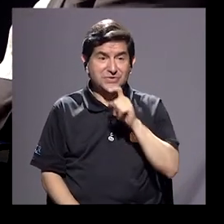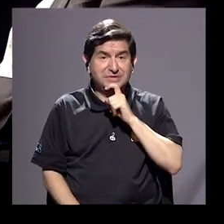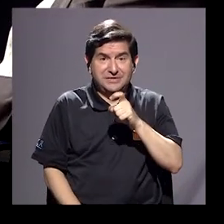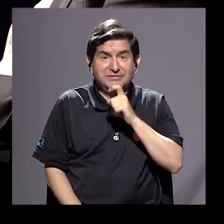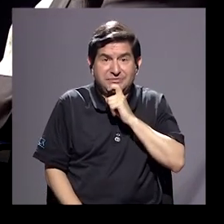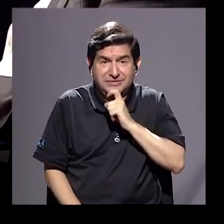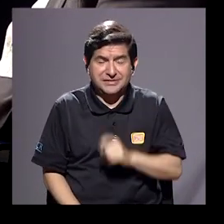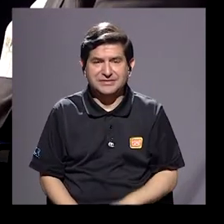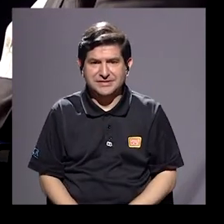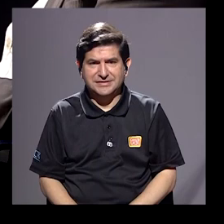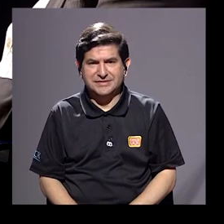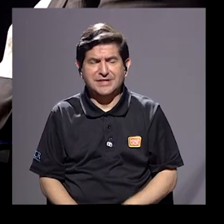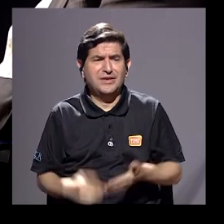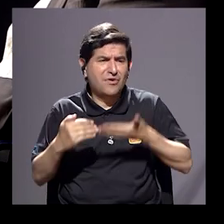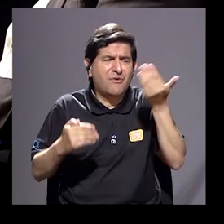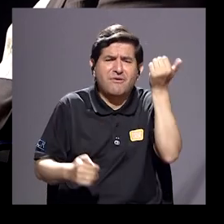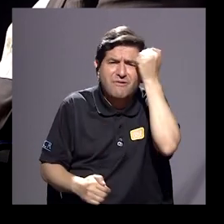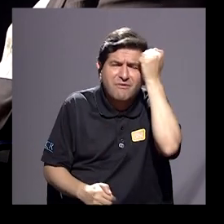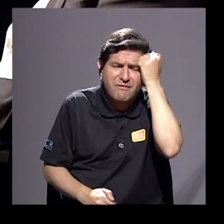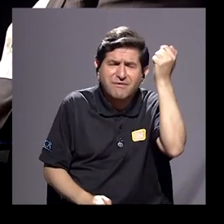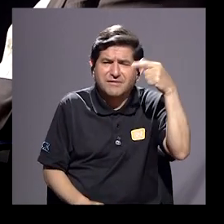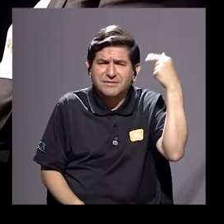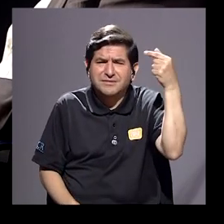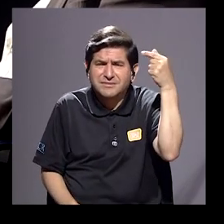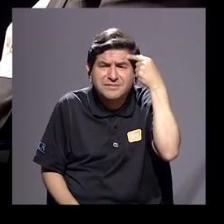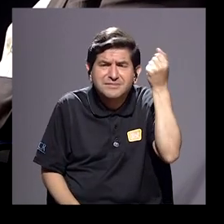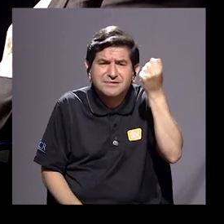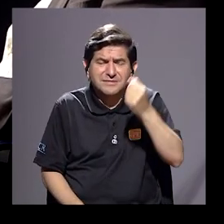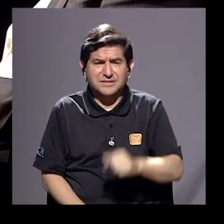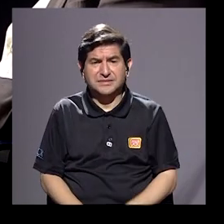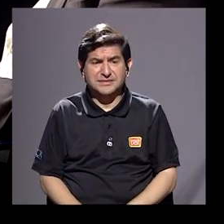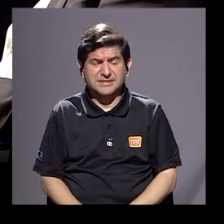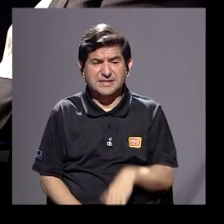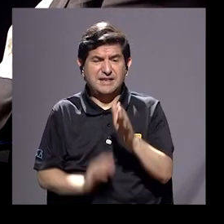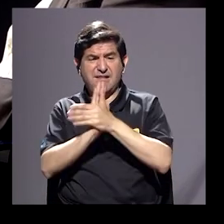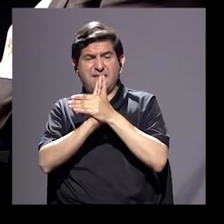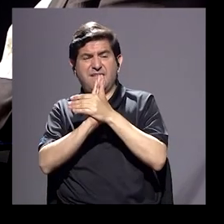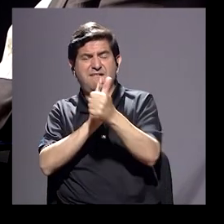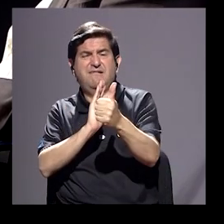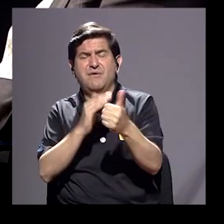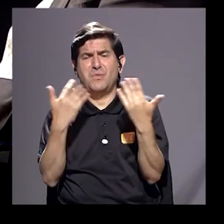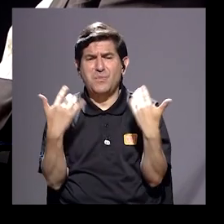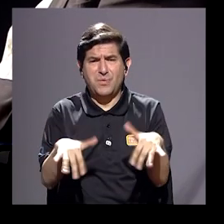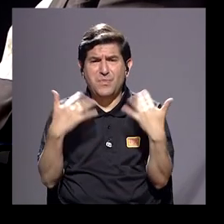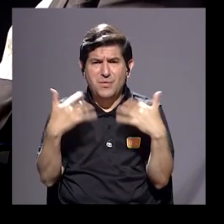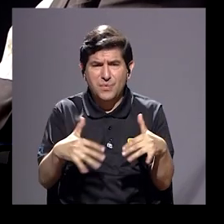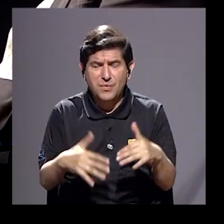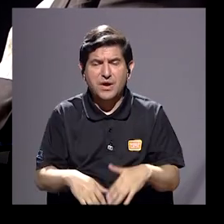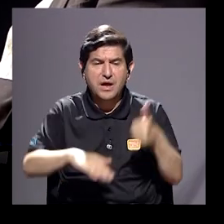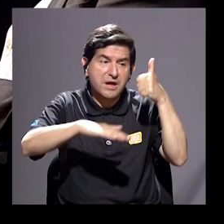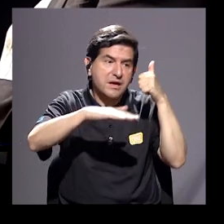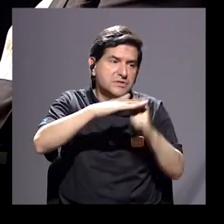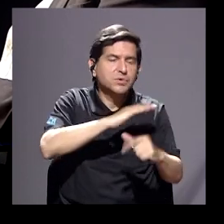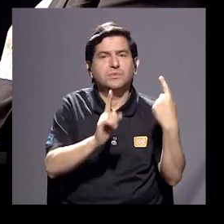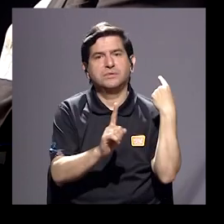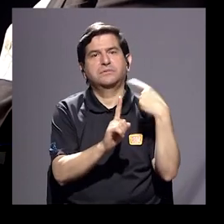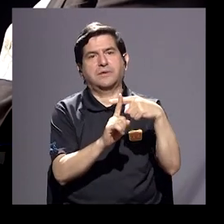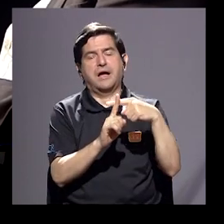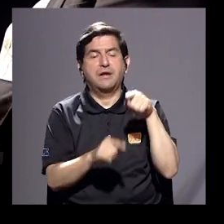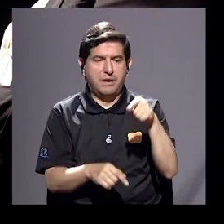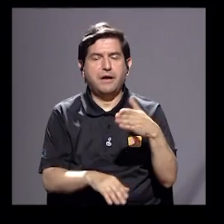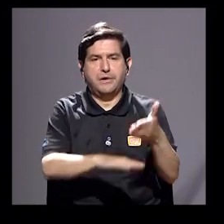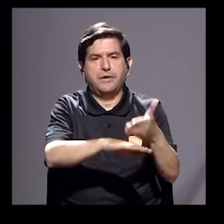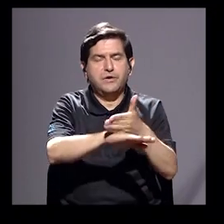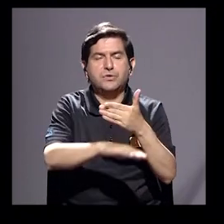la crítica y algunas sorpresas de la administración también que logran potenciarse muchísimo y ocultan lo positivo que están